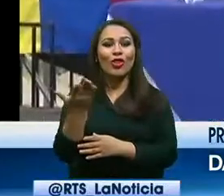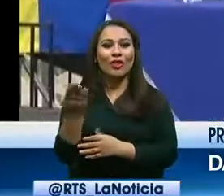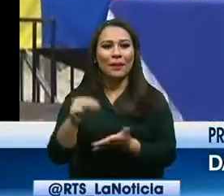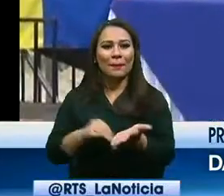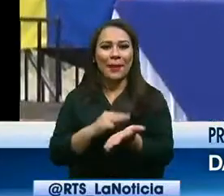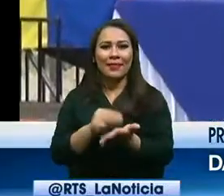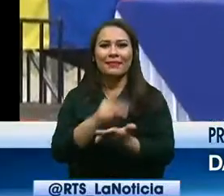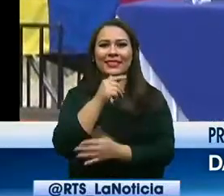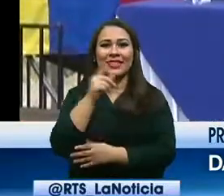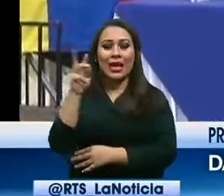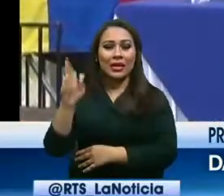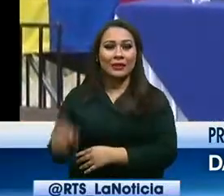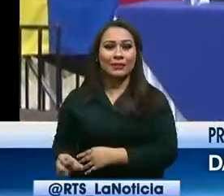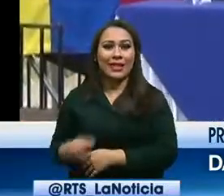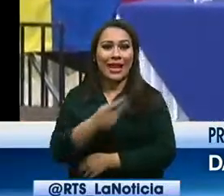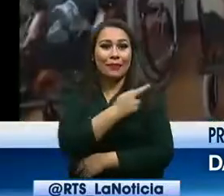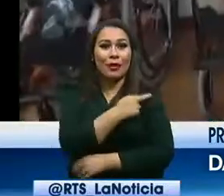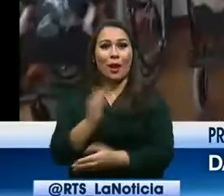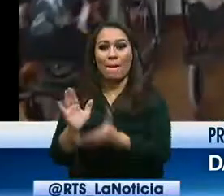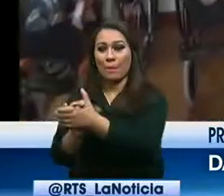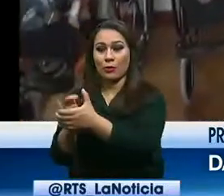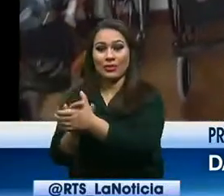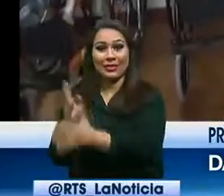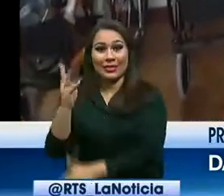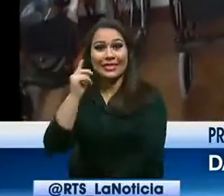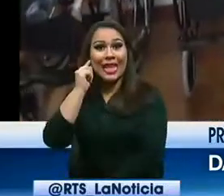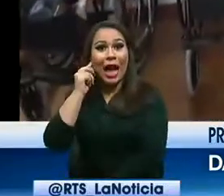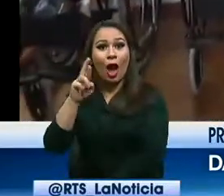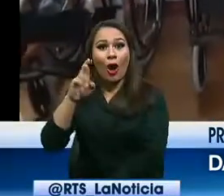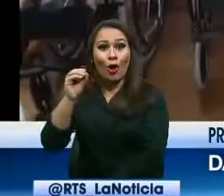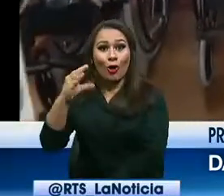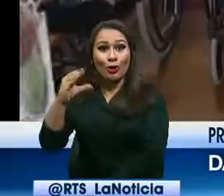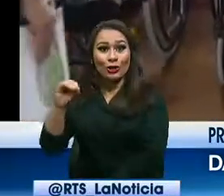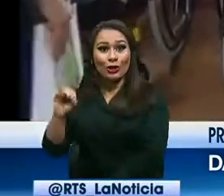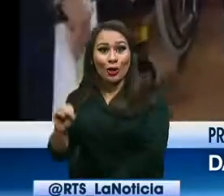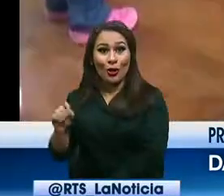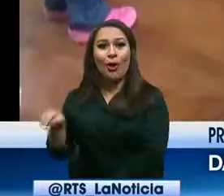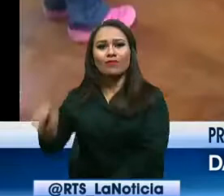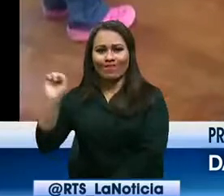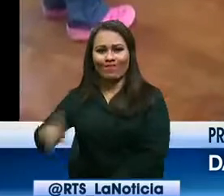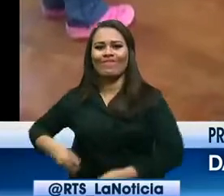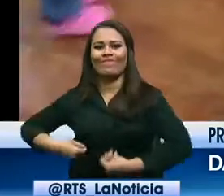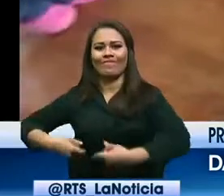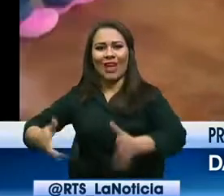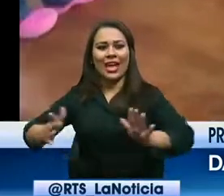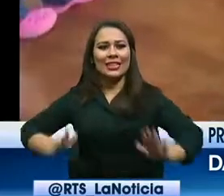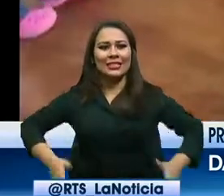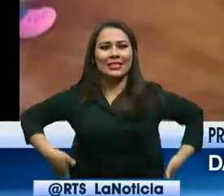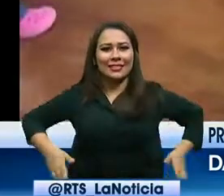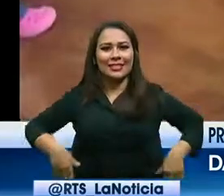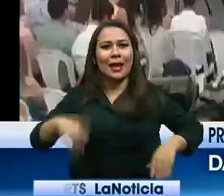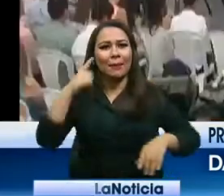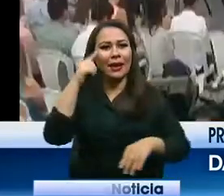del proyecto Toda una Vida a su esposa Rocío González, quien realizó en Manta la donación de sillas de ruedas para niños con